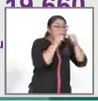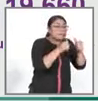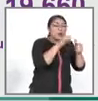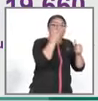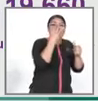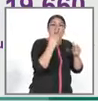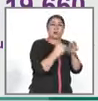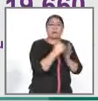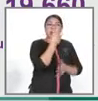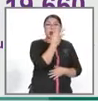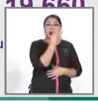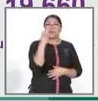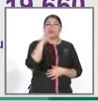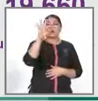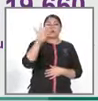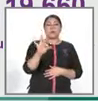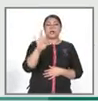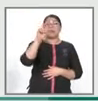4438